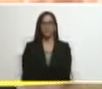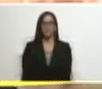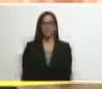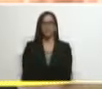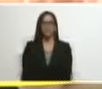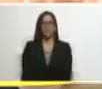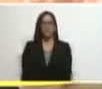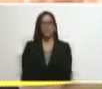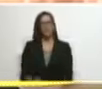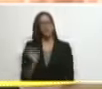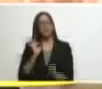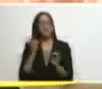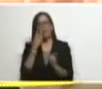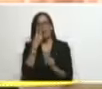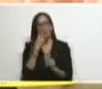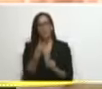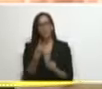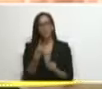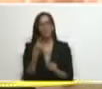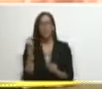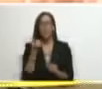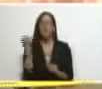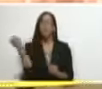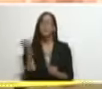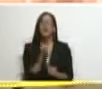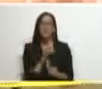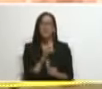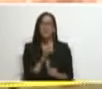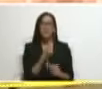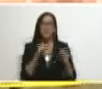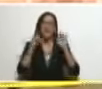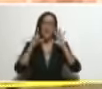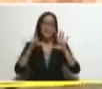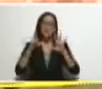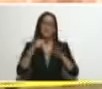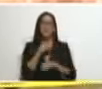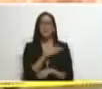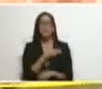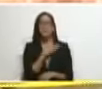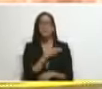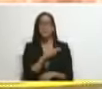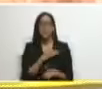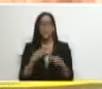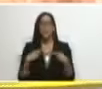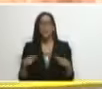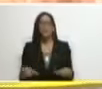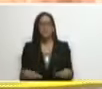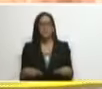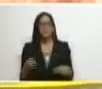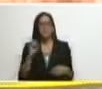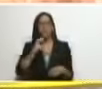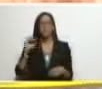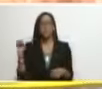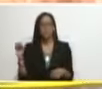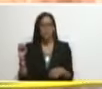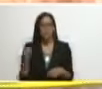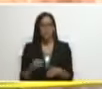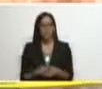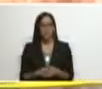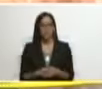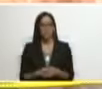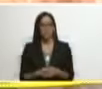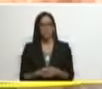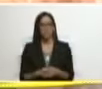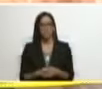¿O es que nadie vio cómo asesinaron a 7 misioneros humanitarios de Occidente?